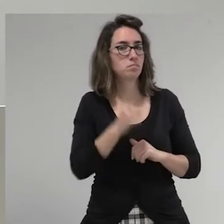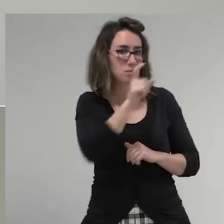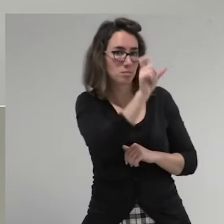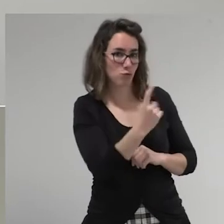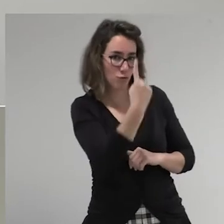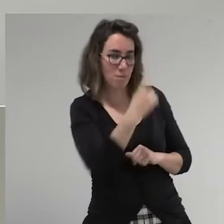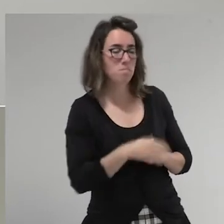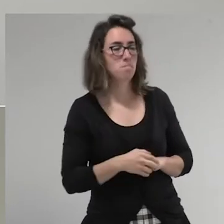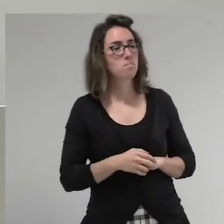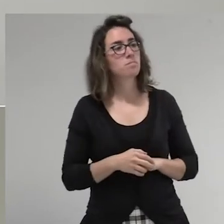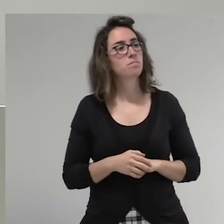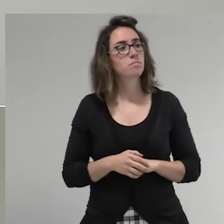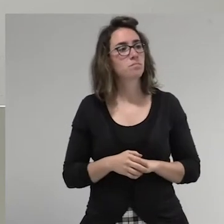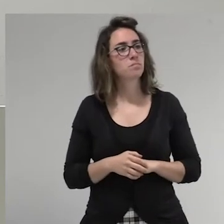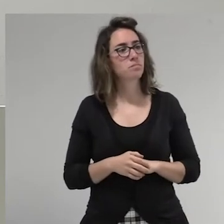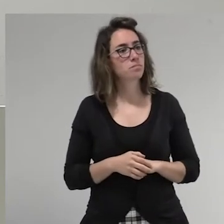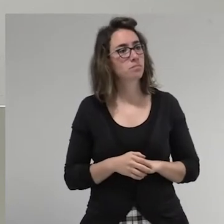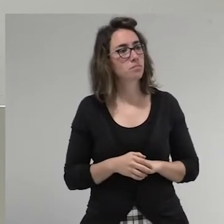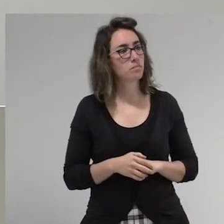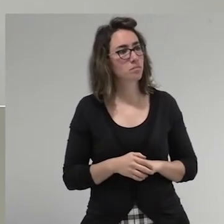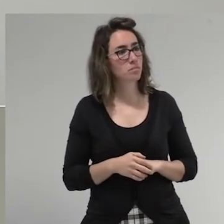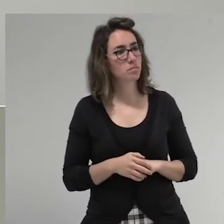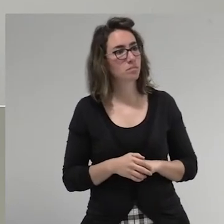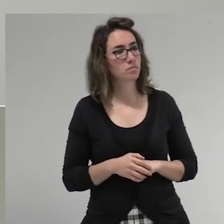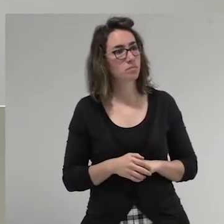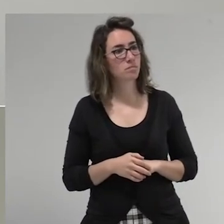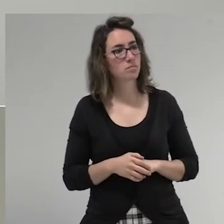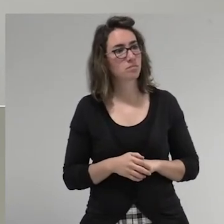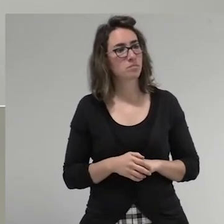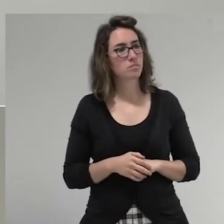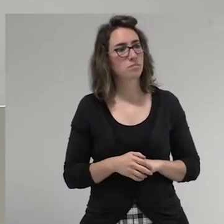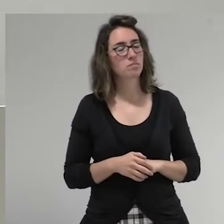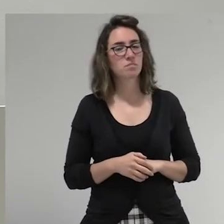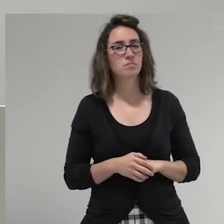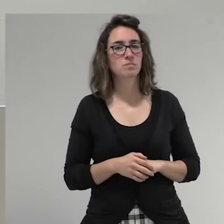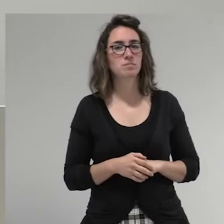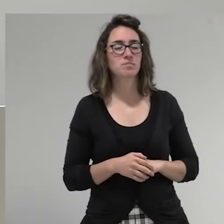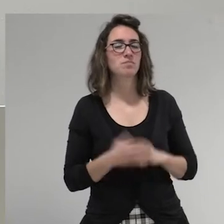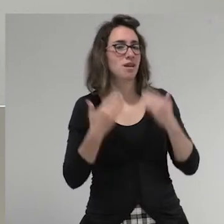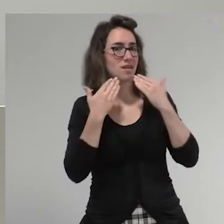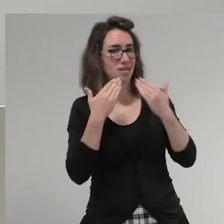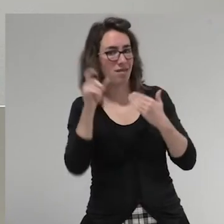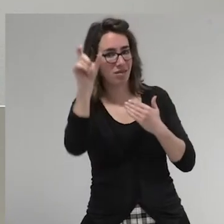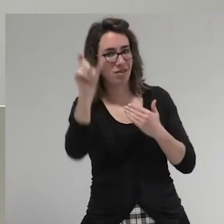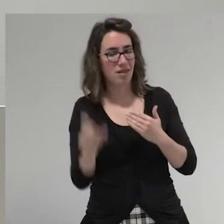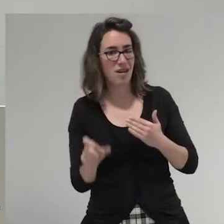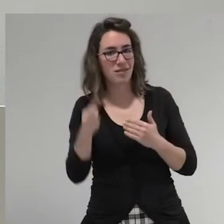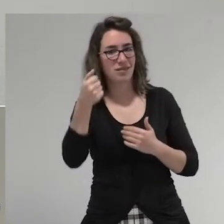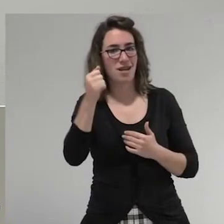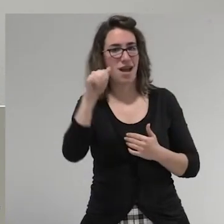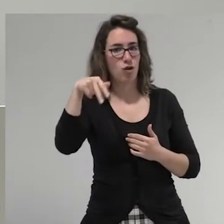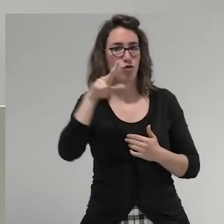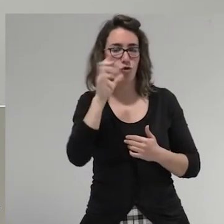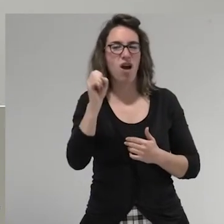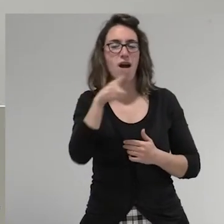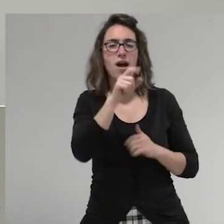se anima. No necesito, gracias. Ainhoa, gracias. No me resisto, al